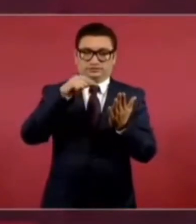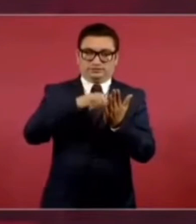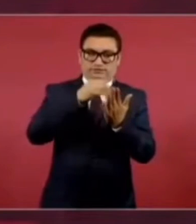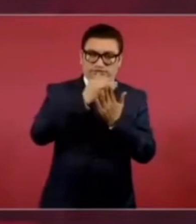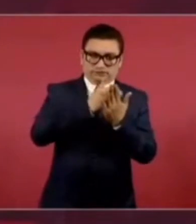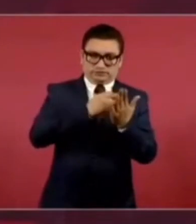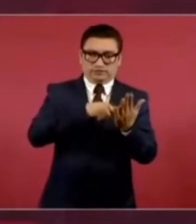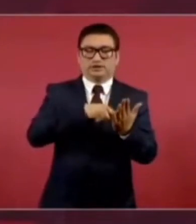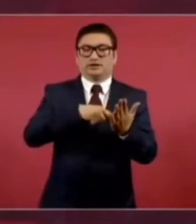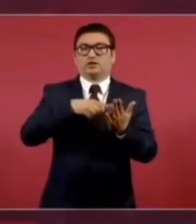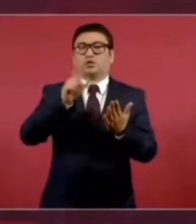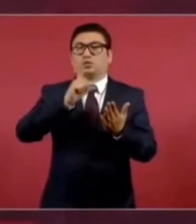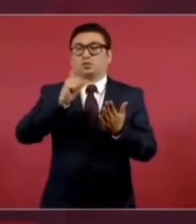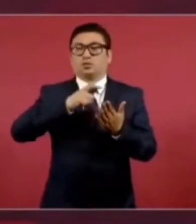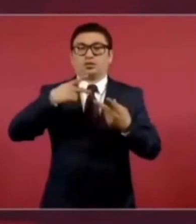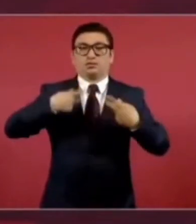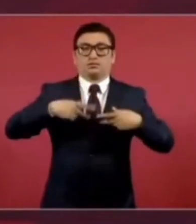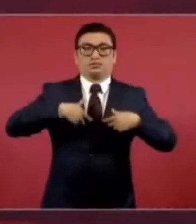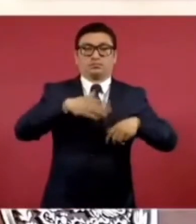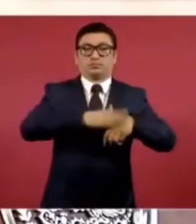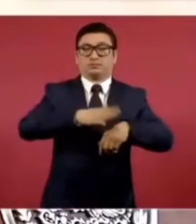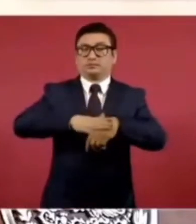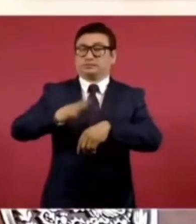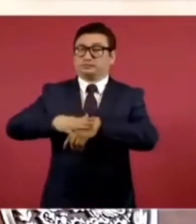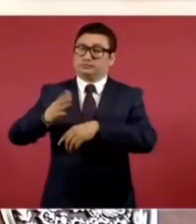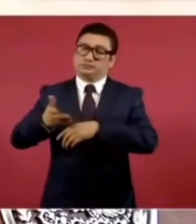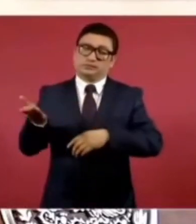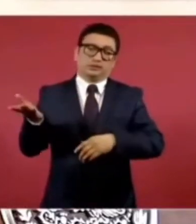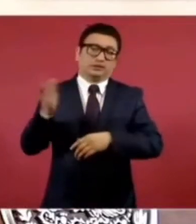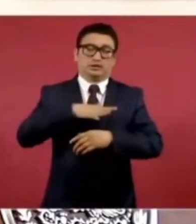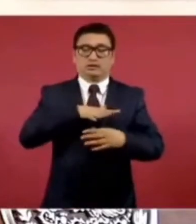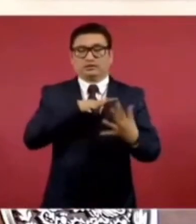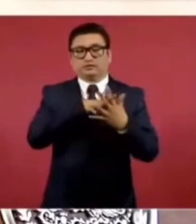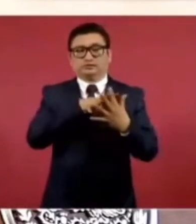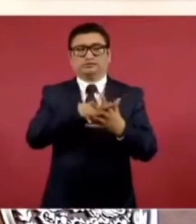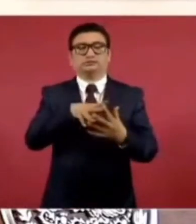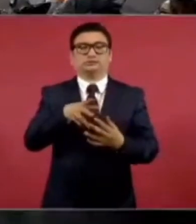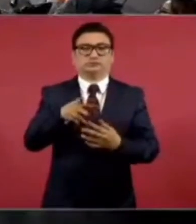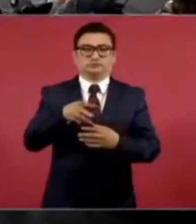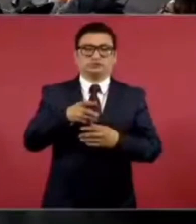convoca al pueblo a tomar las armas. El